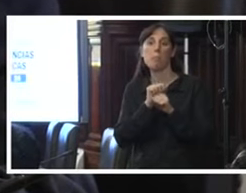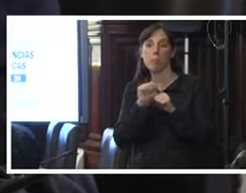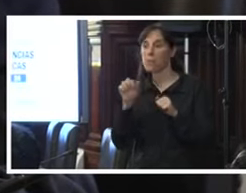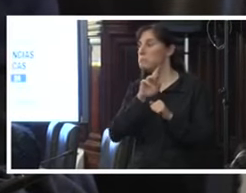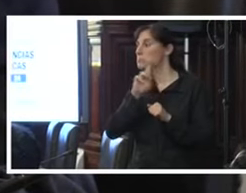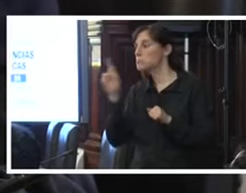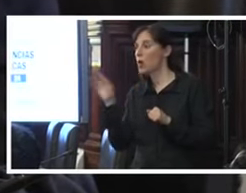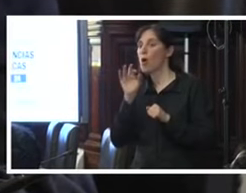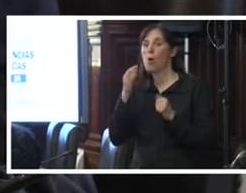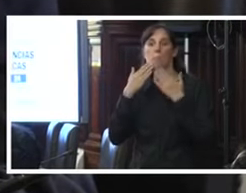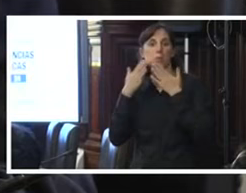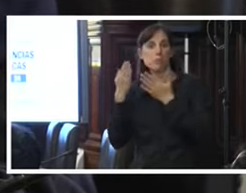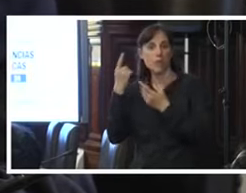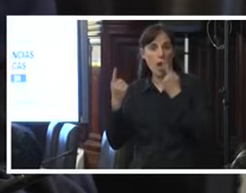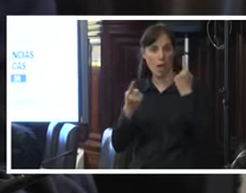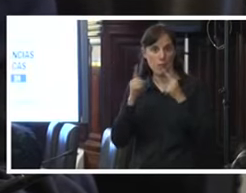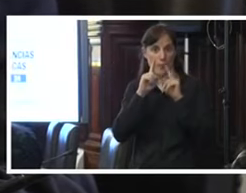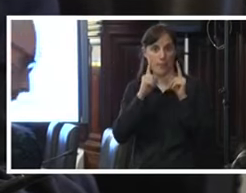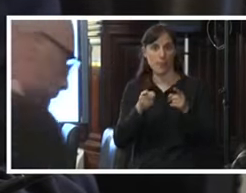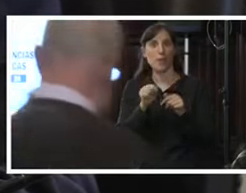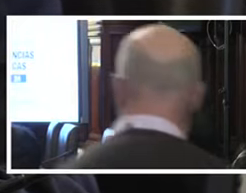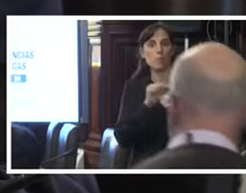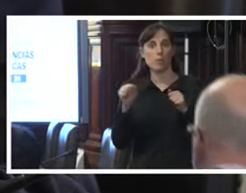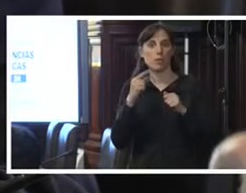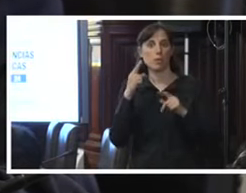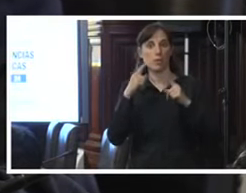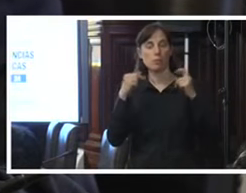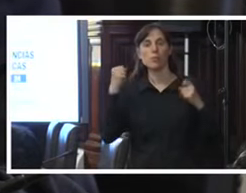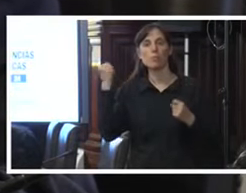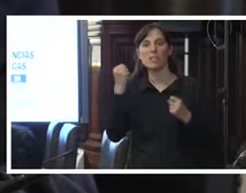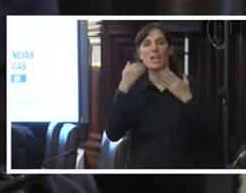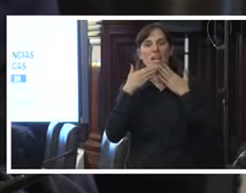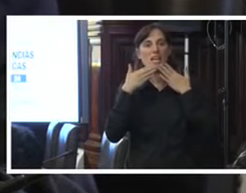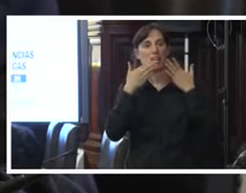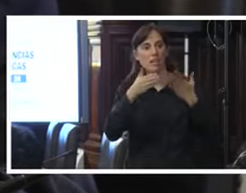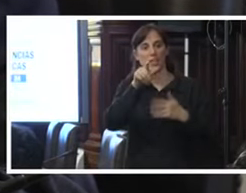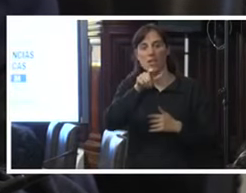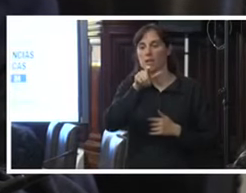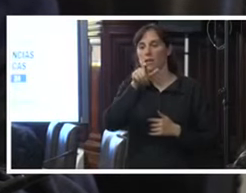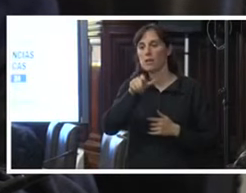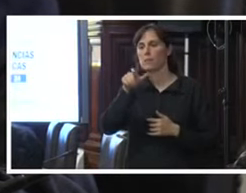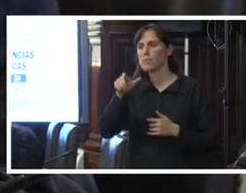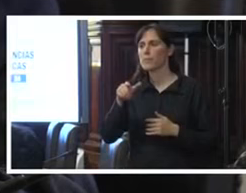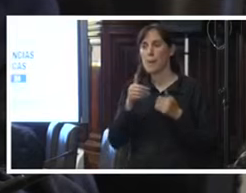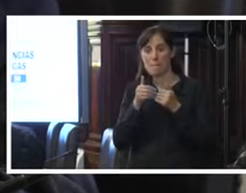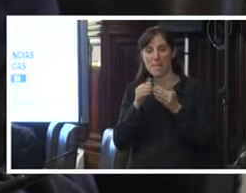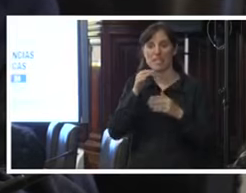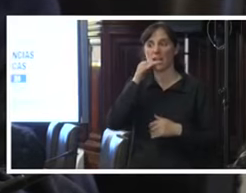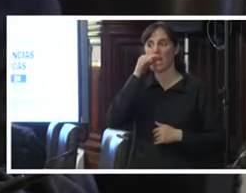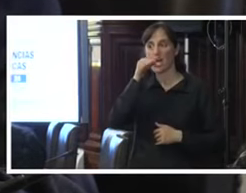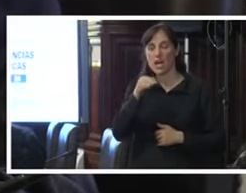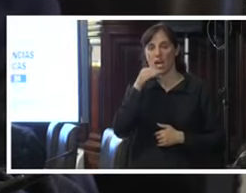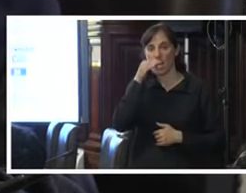comentar lo que les parezca de mayor importancia agradeceré que al iniciar su exposición la persona